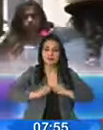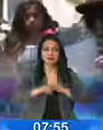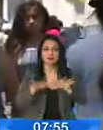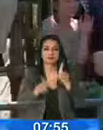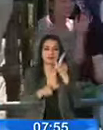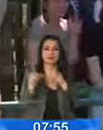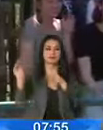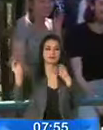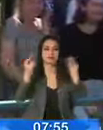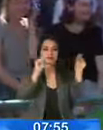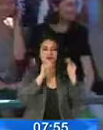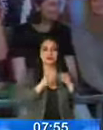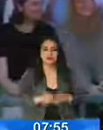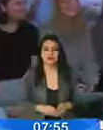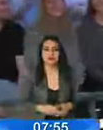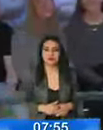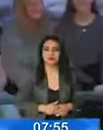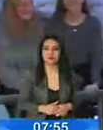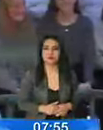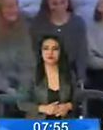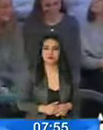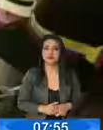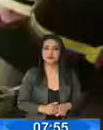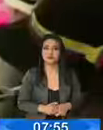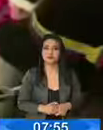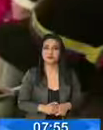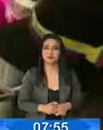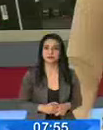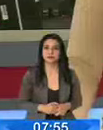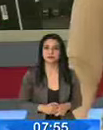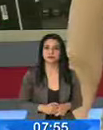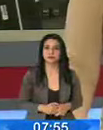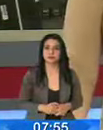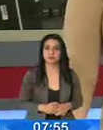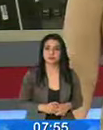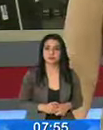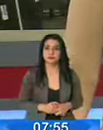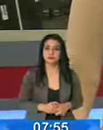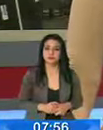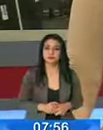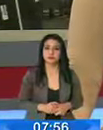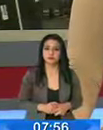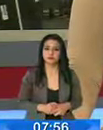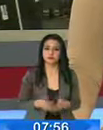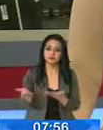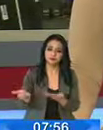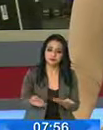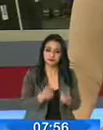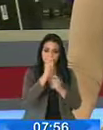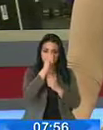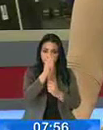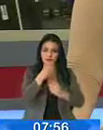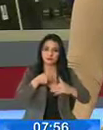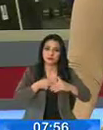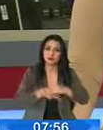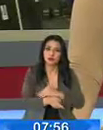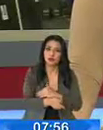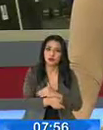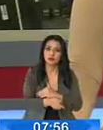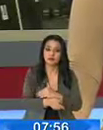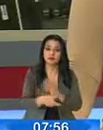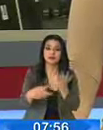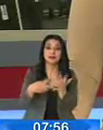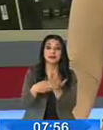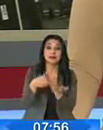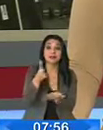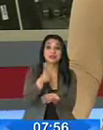personas. Informó Patricia Aldaz. Y con una sesión solemne, la inauguración de una moderna terminal